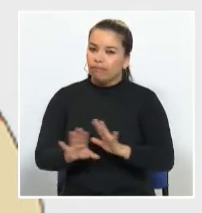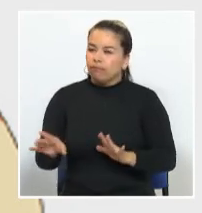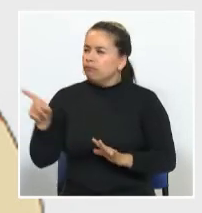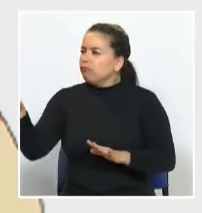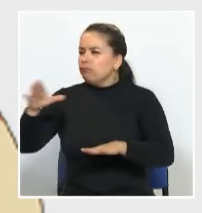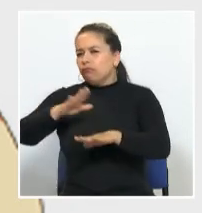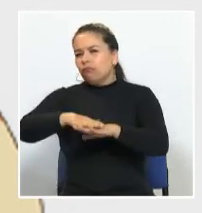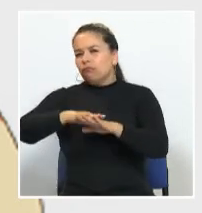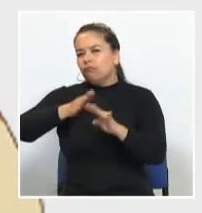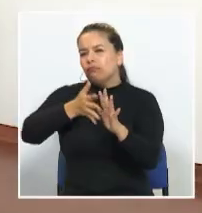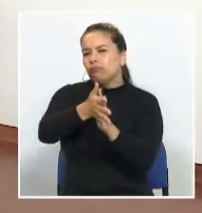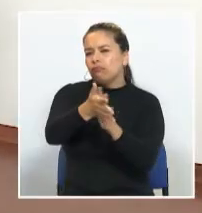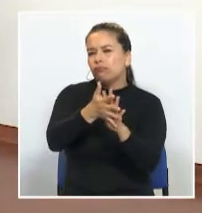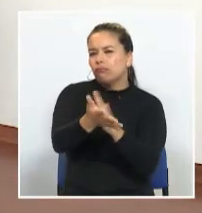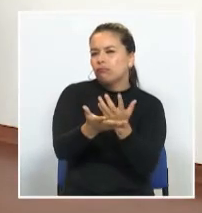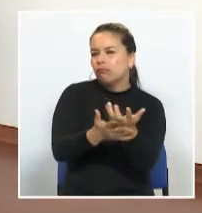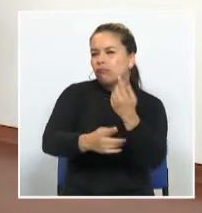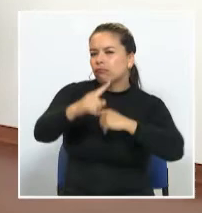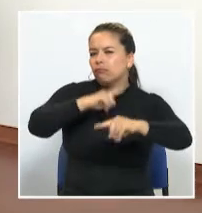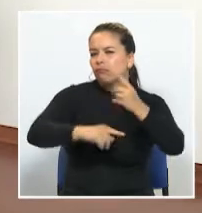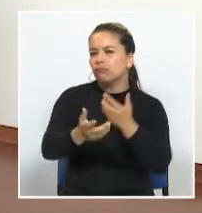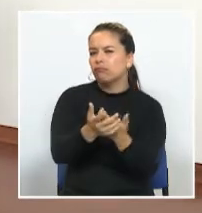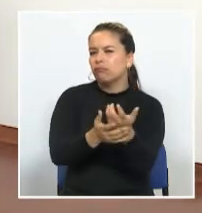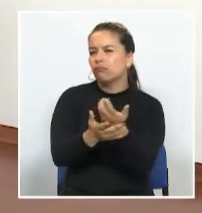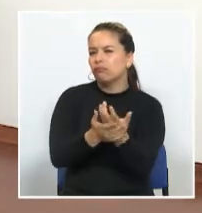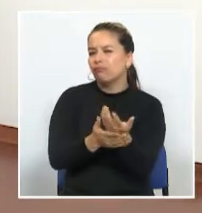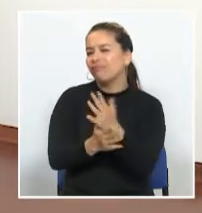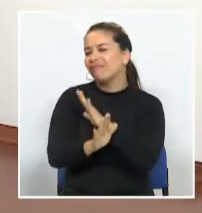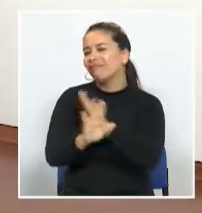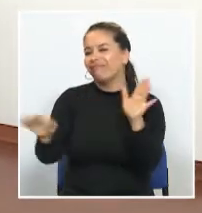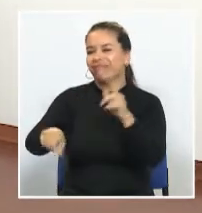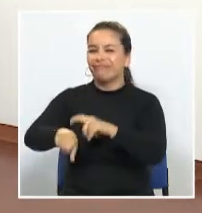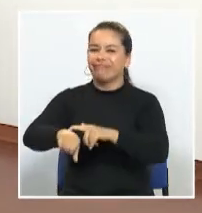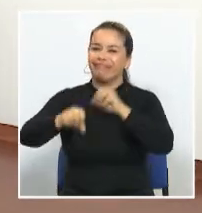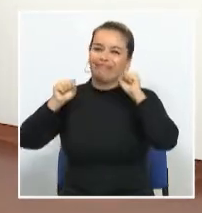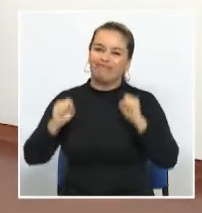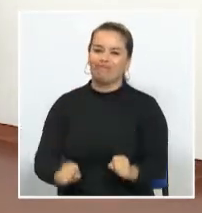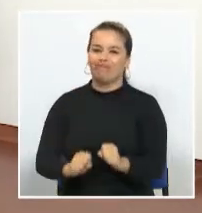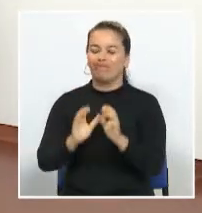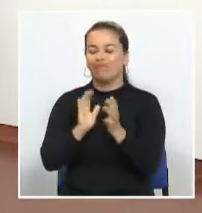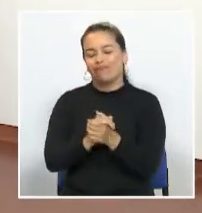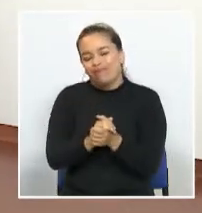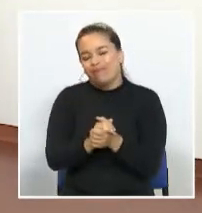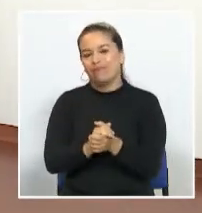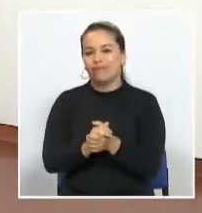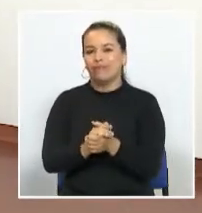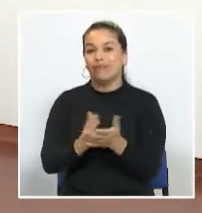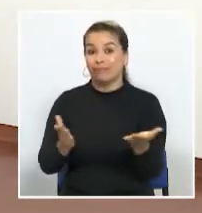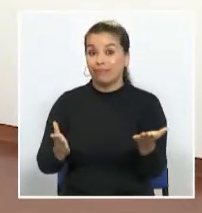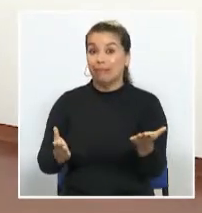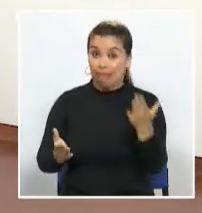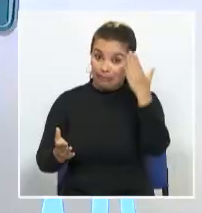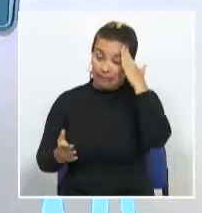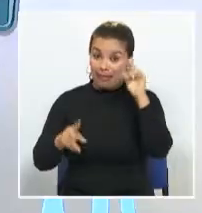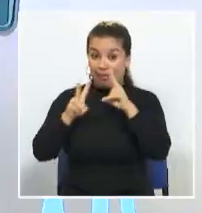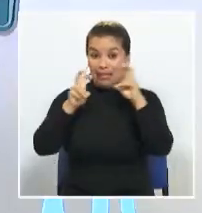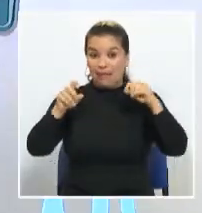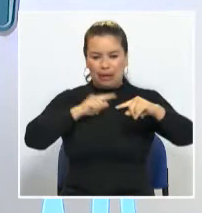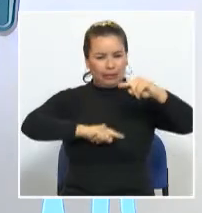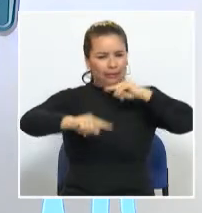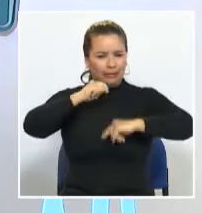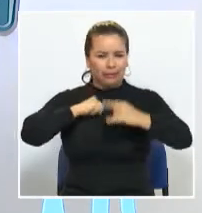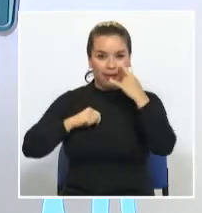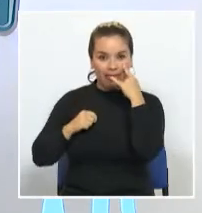final que usted le enviaría a todos nuestros televidentes, dado que se nos acabó el tiempo lastimosamente porque realmente es una cantidad